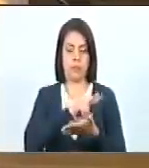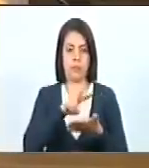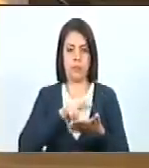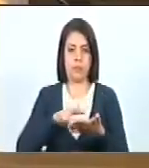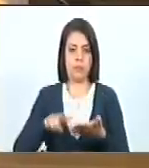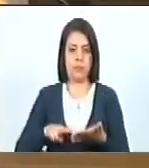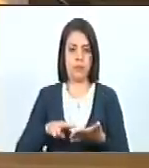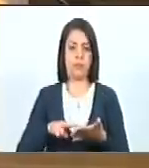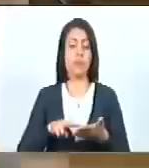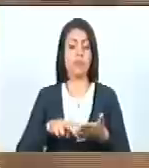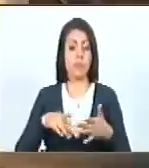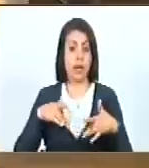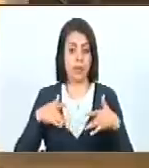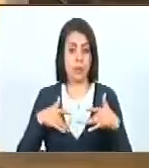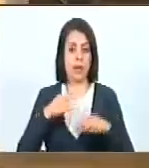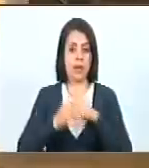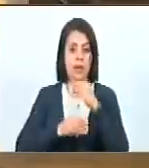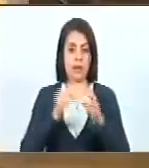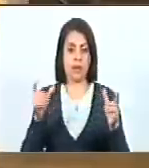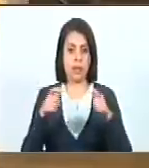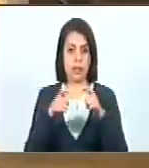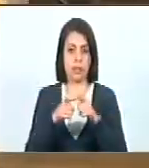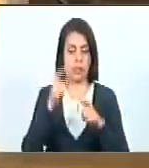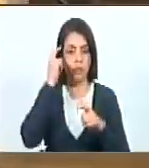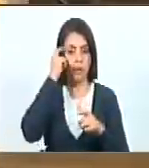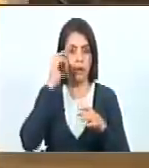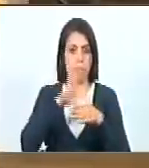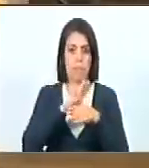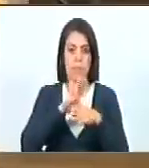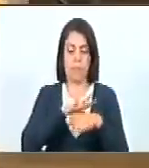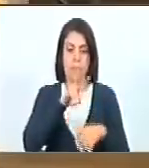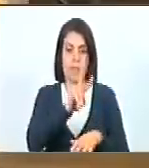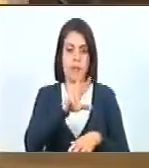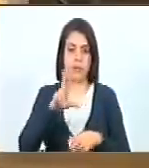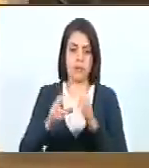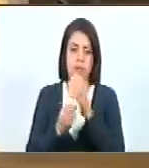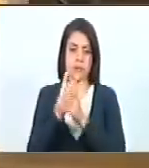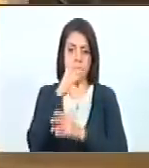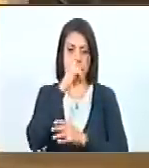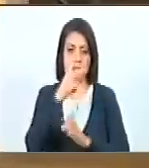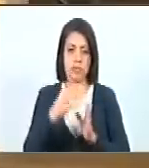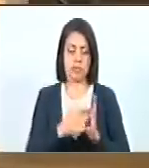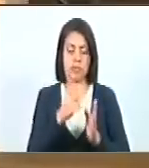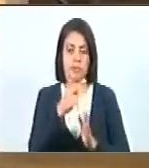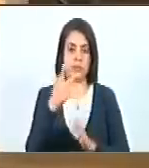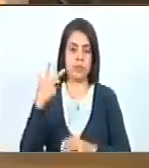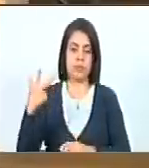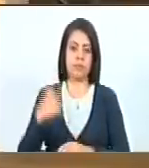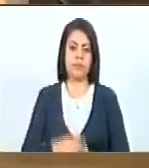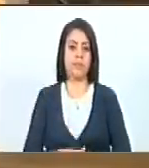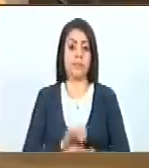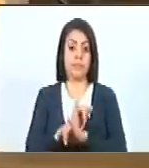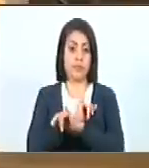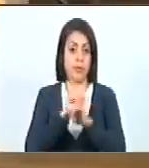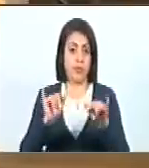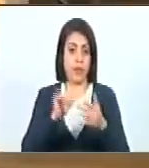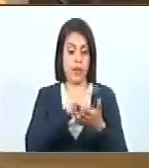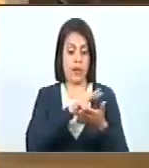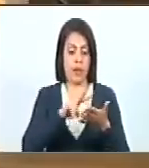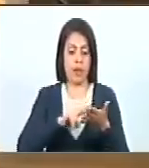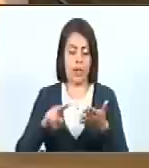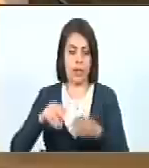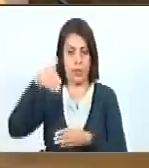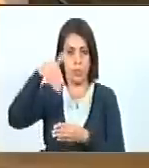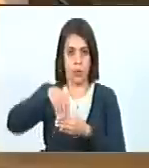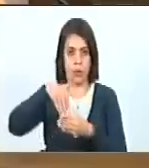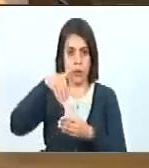del acta de la sesión ordinaria del día martes 23 de mayo de 2023. Una vez leída y sometida